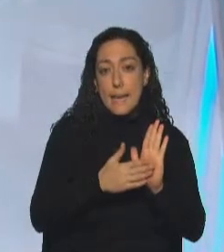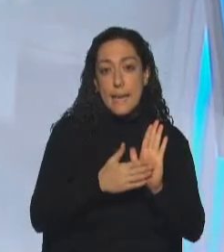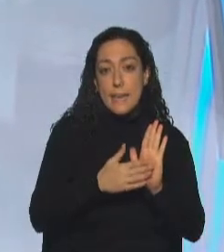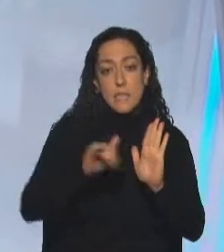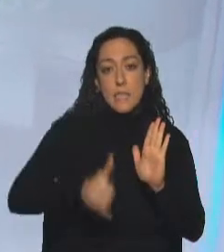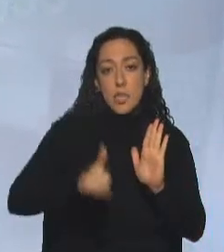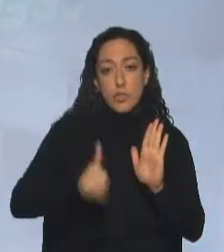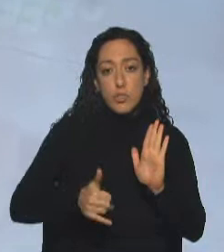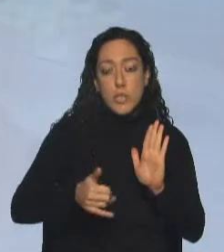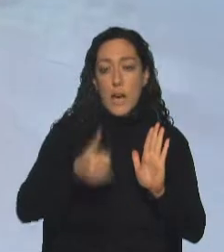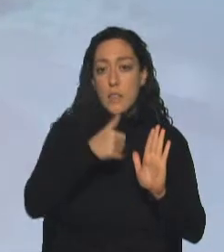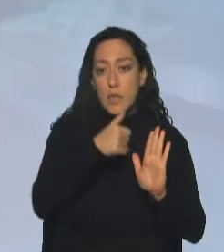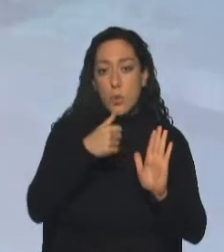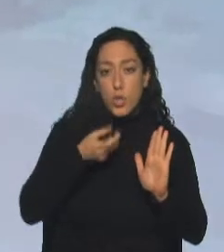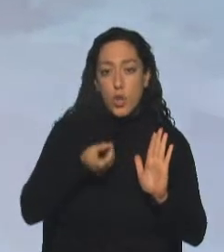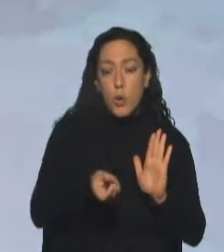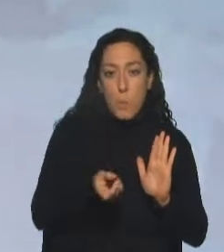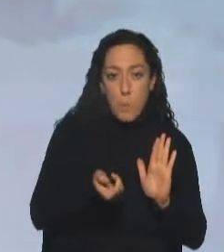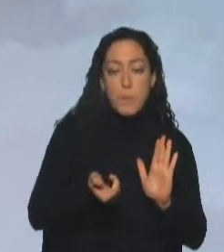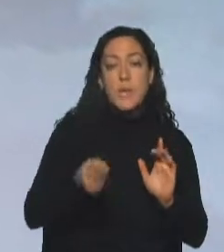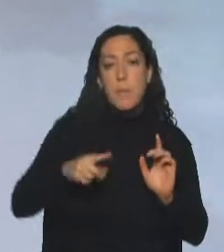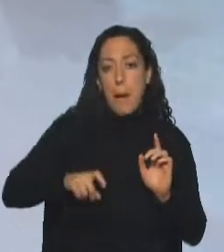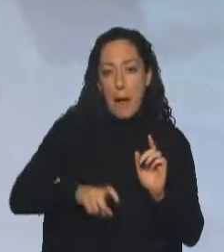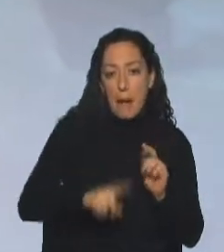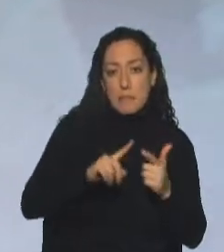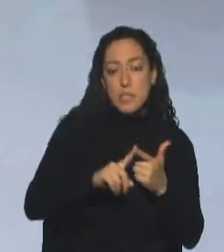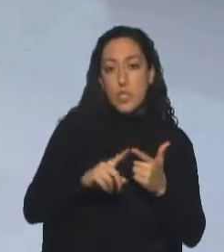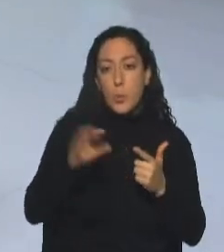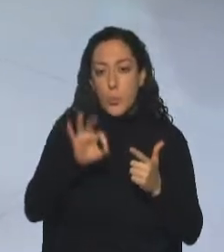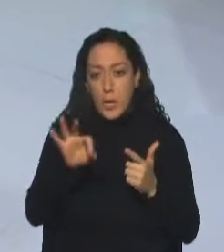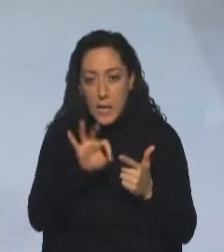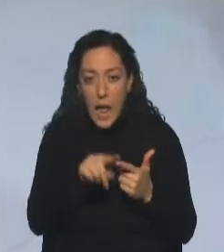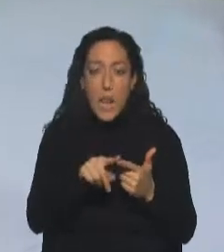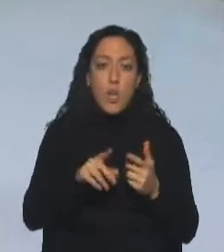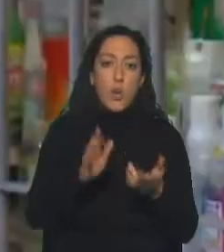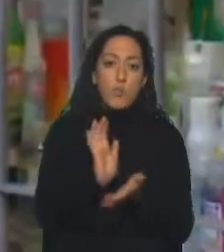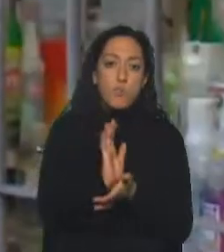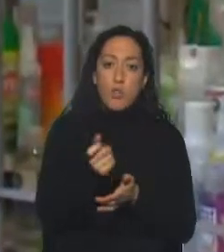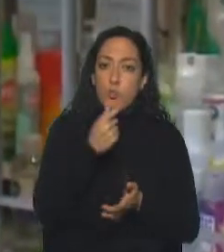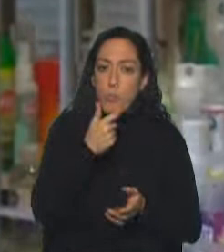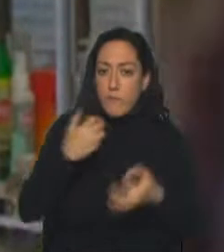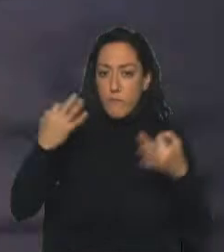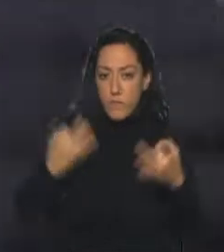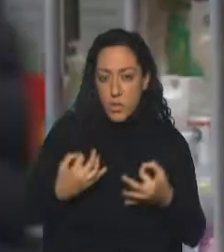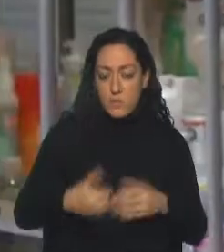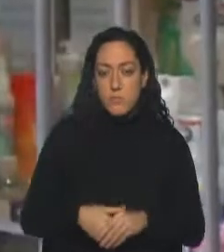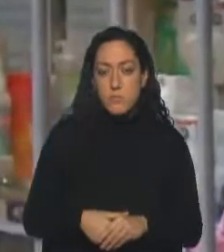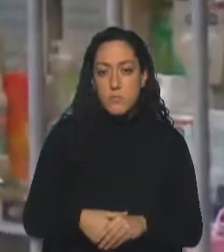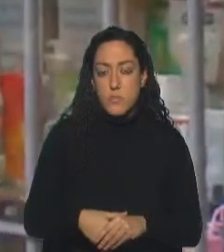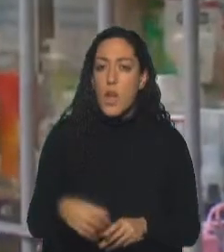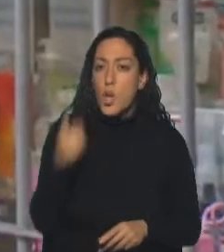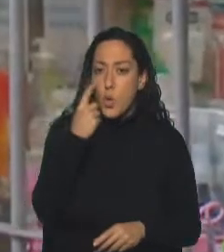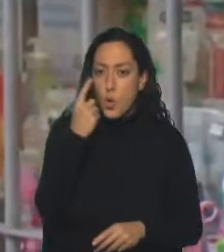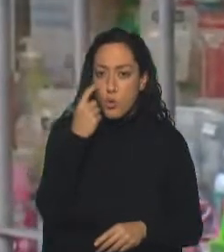antibióticos antivirales y antiparasitarios e impulsar su buen uso va a haber un mayor